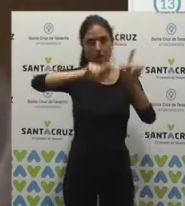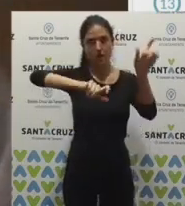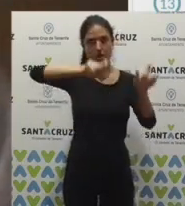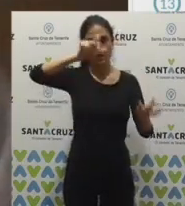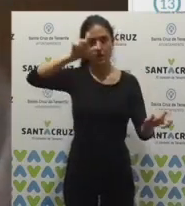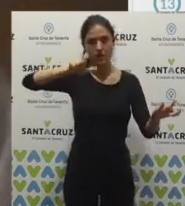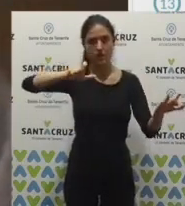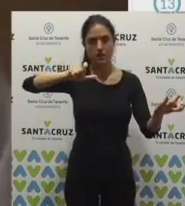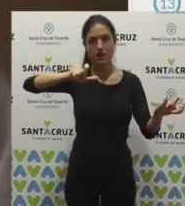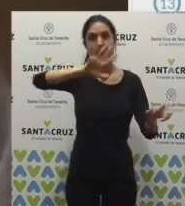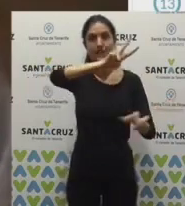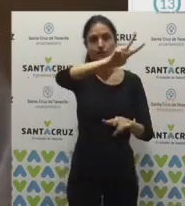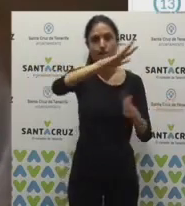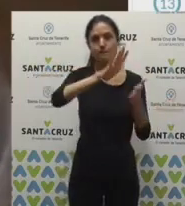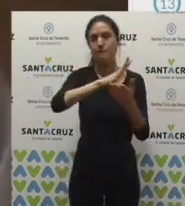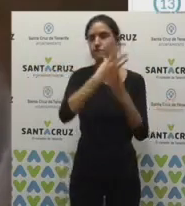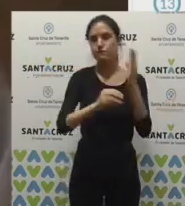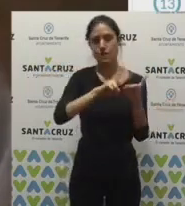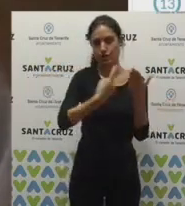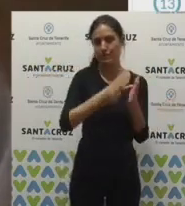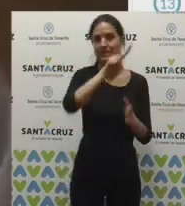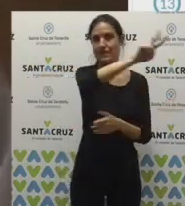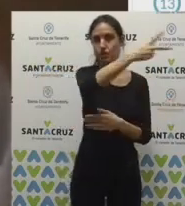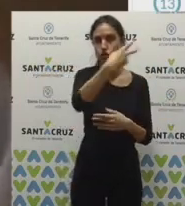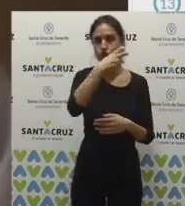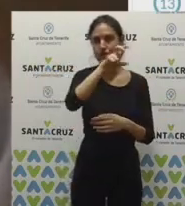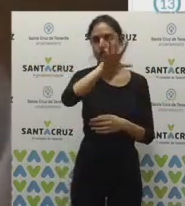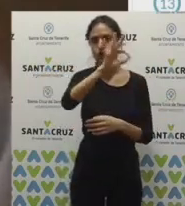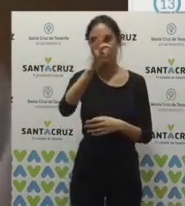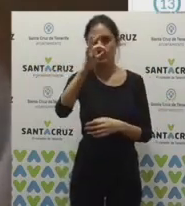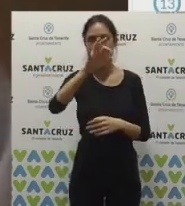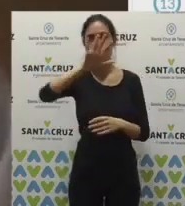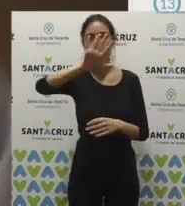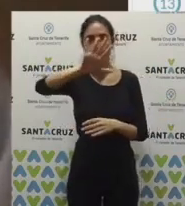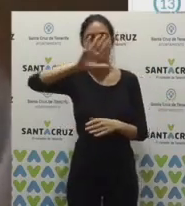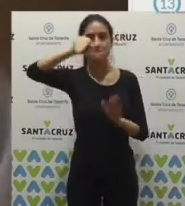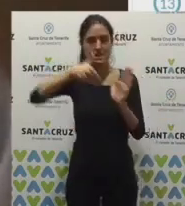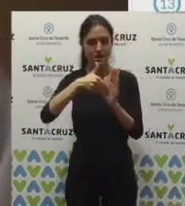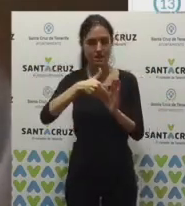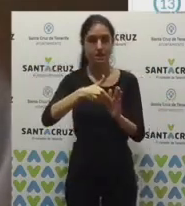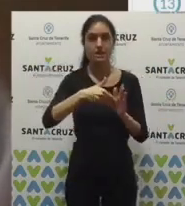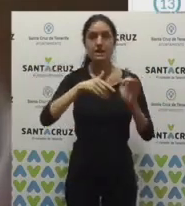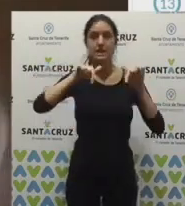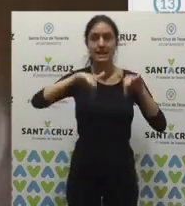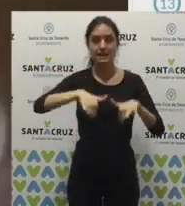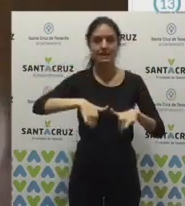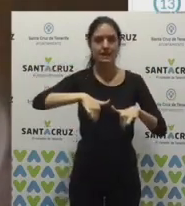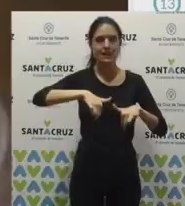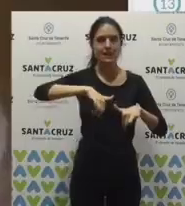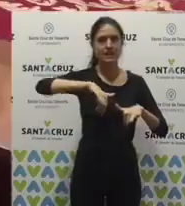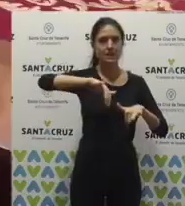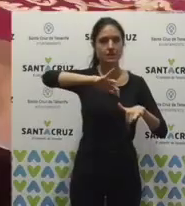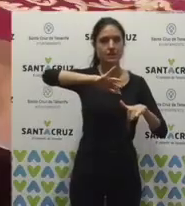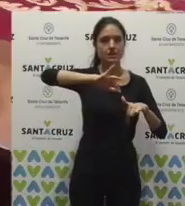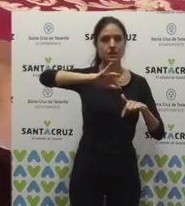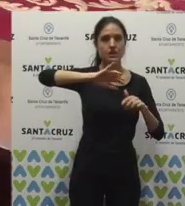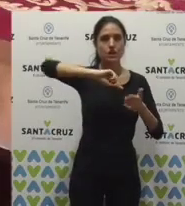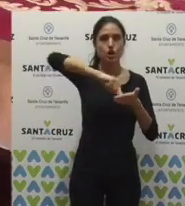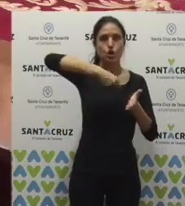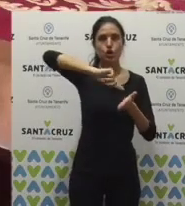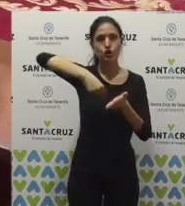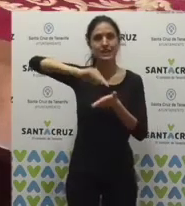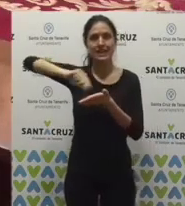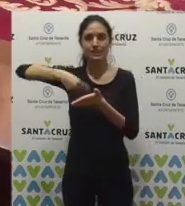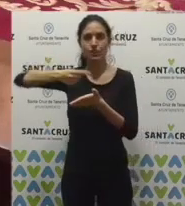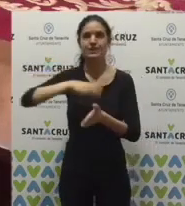ciento de la población de la isla y el 35 por ciento de los contratos se firman en la ciudad desde el